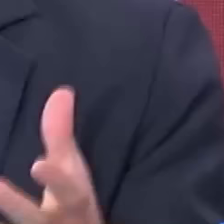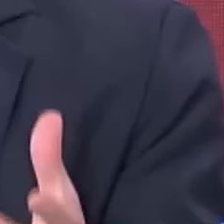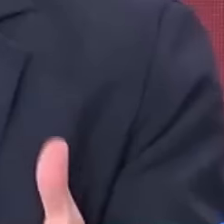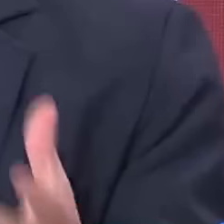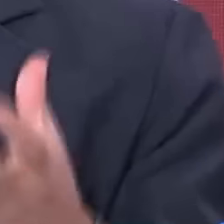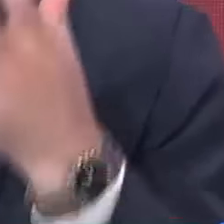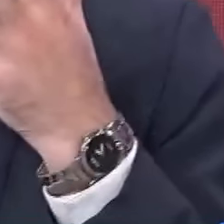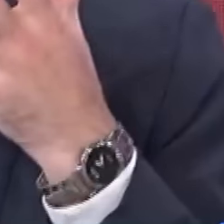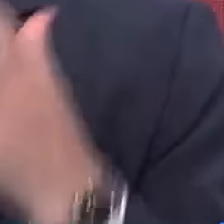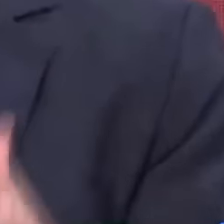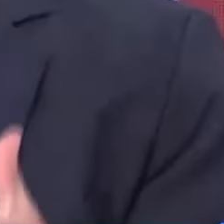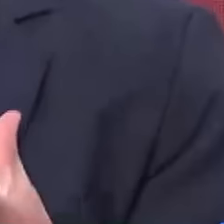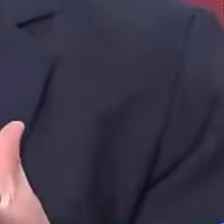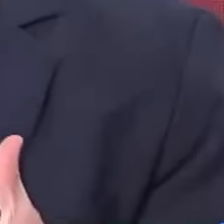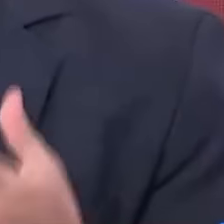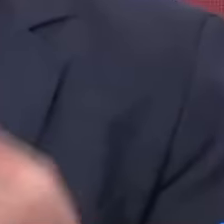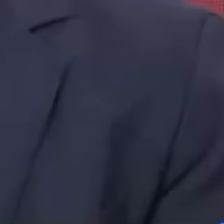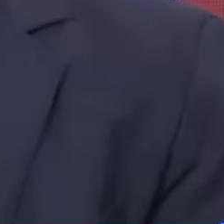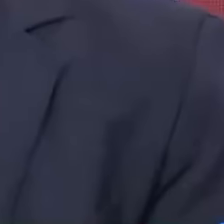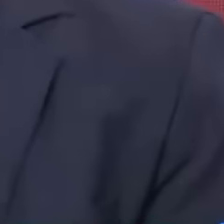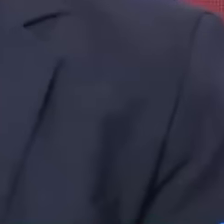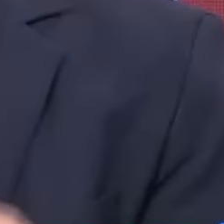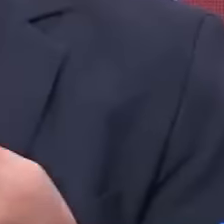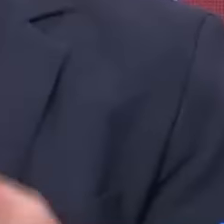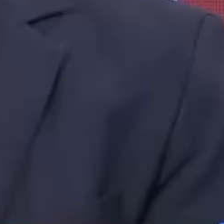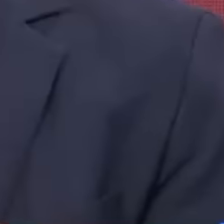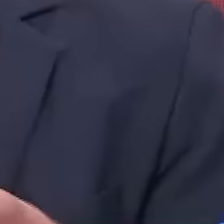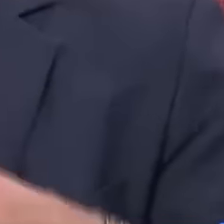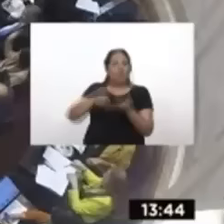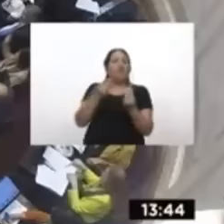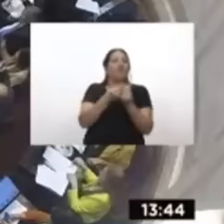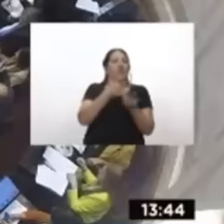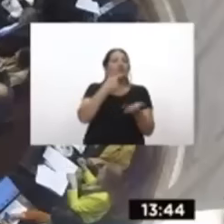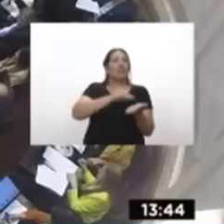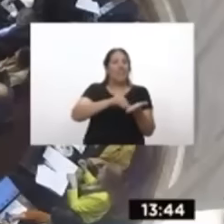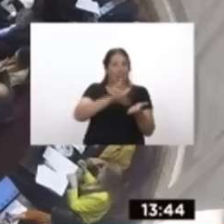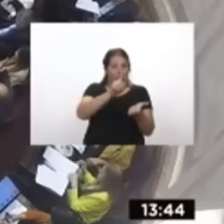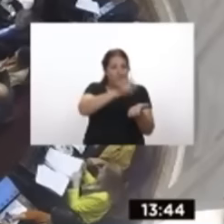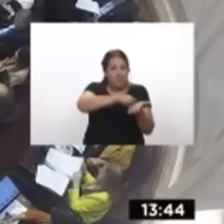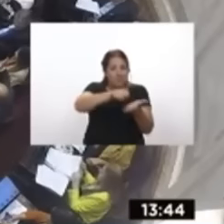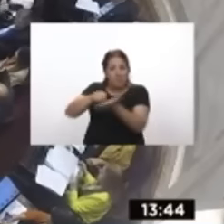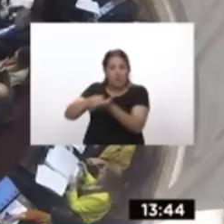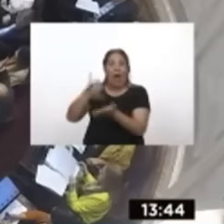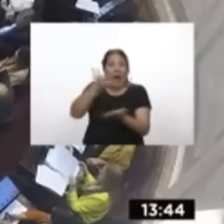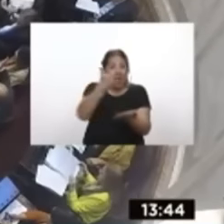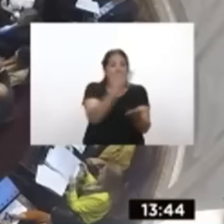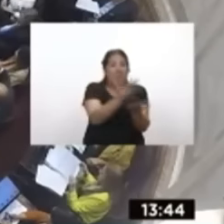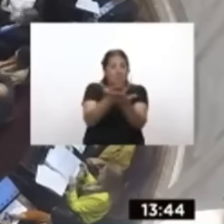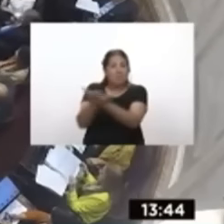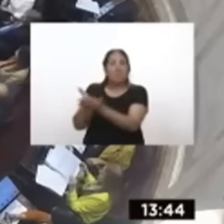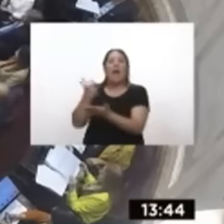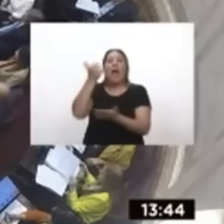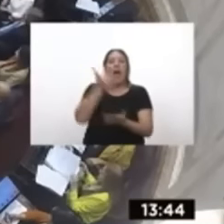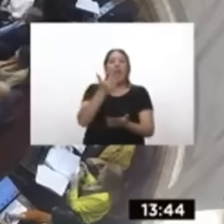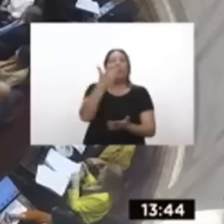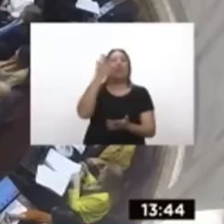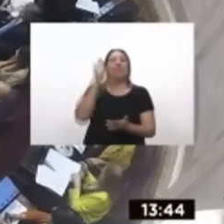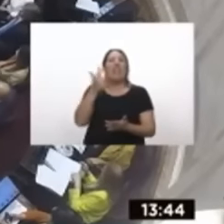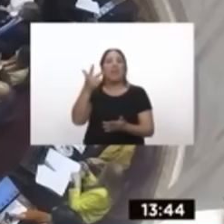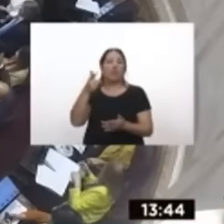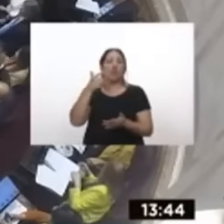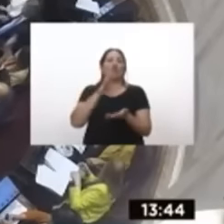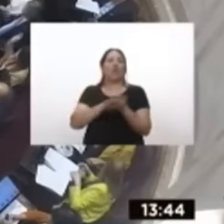ante la Secretaría Administrativa del Senado para solicitar que se evalúe la posibilidad de retrotraer esta medida o